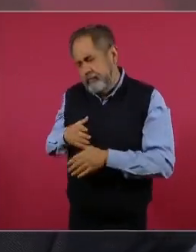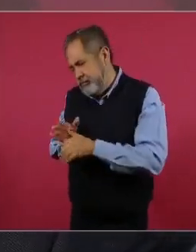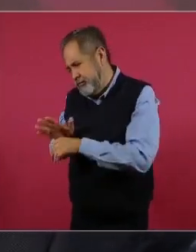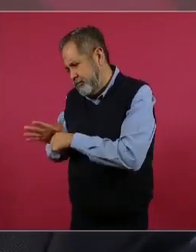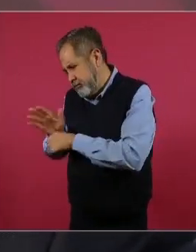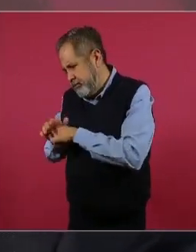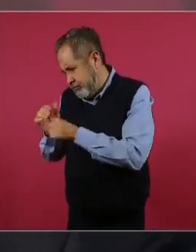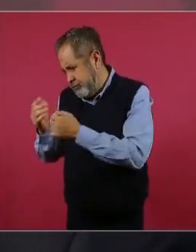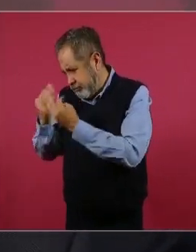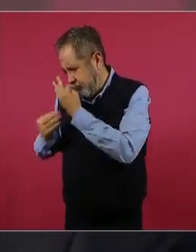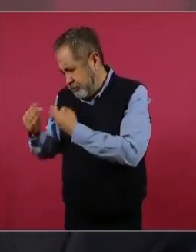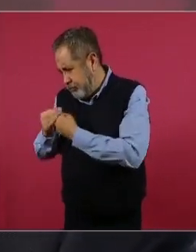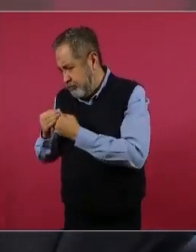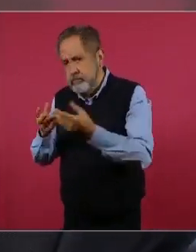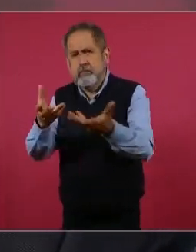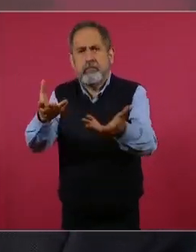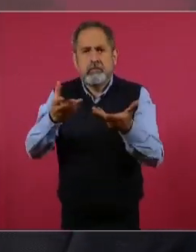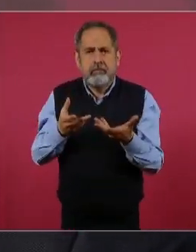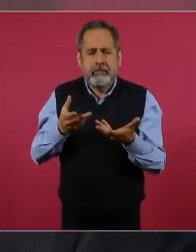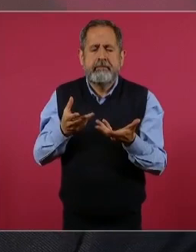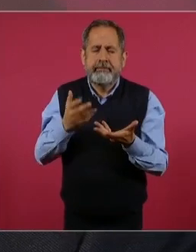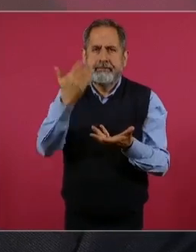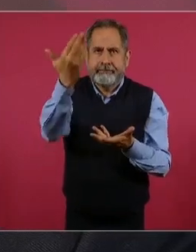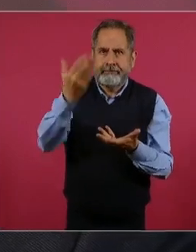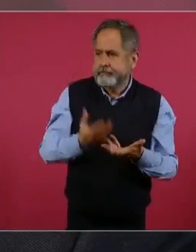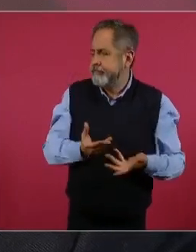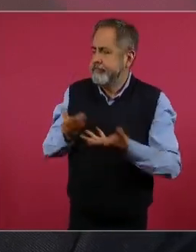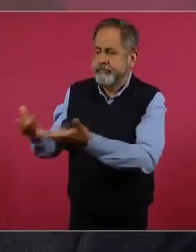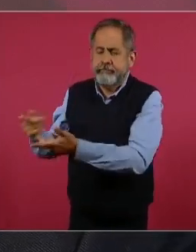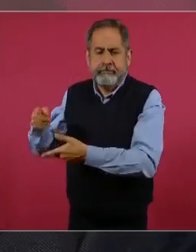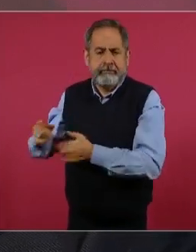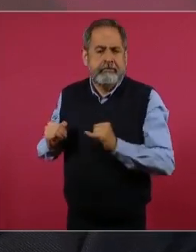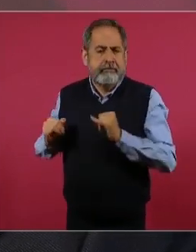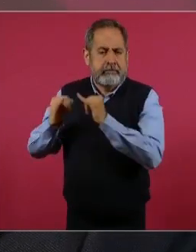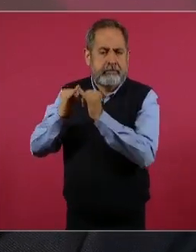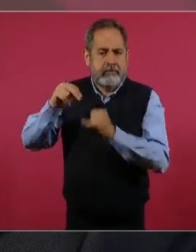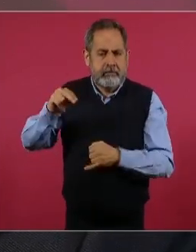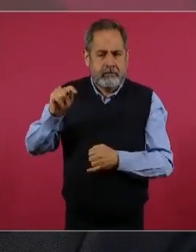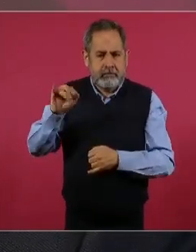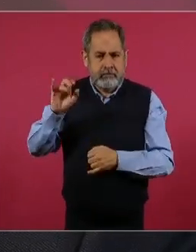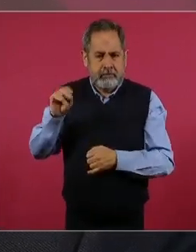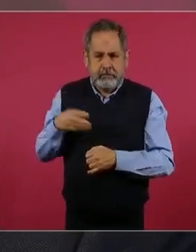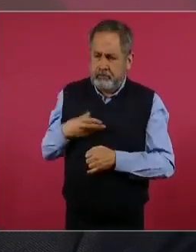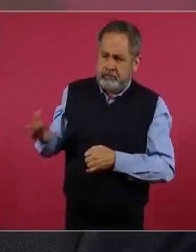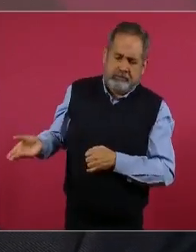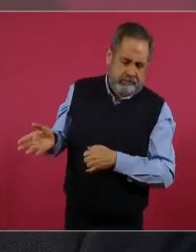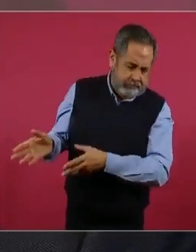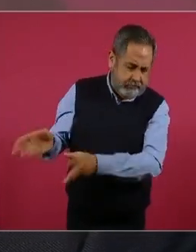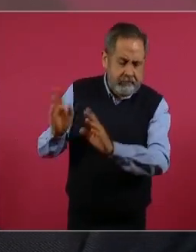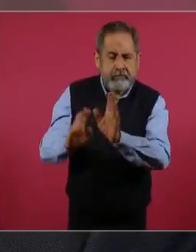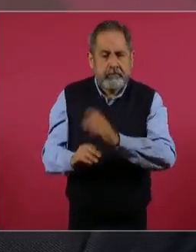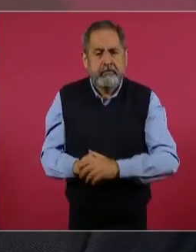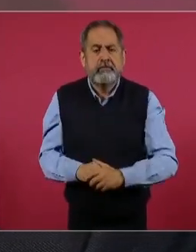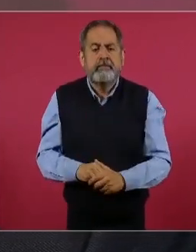y las entregué al Instituto de Nutrición.